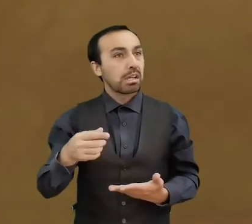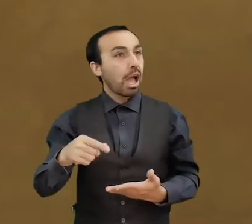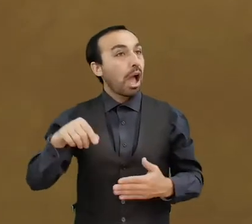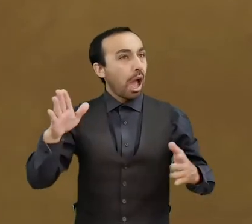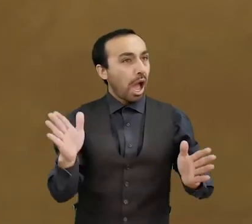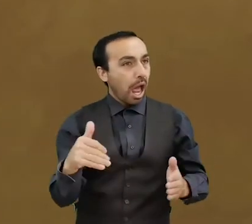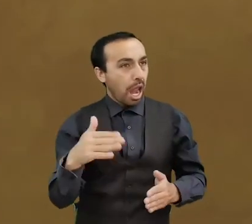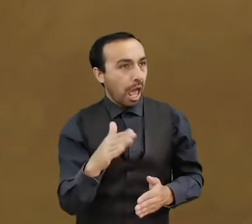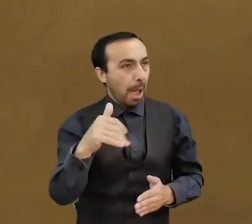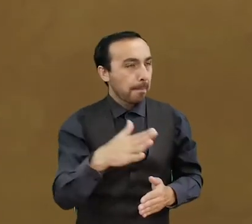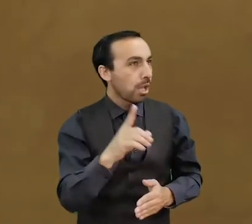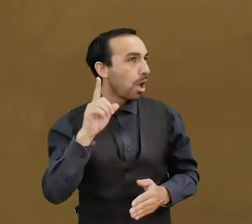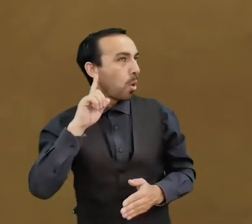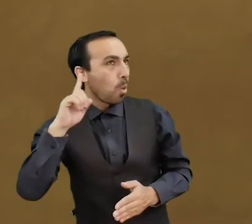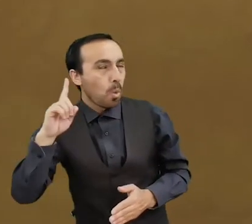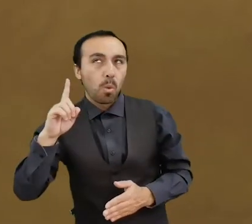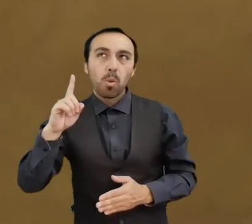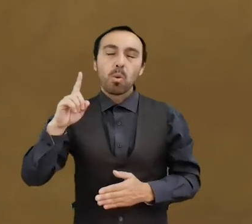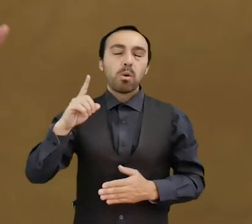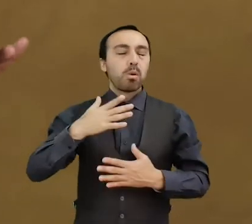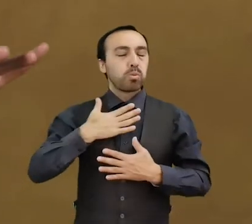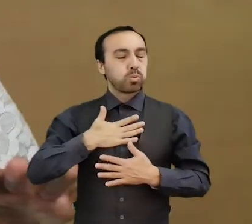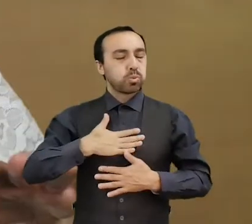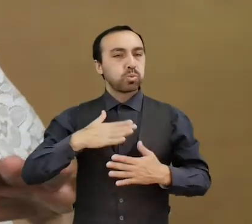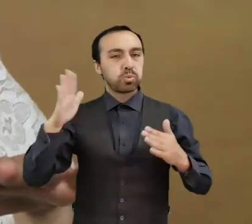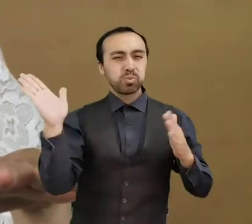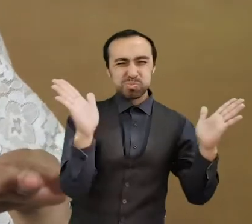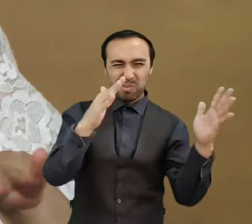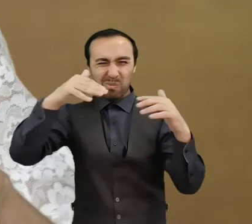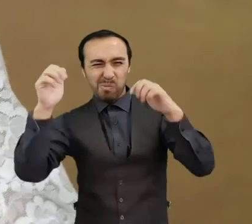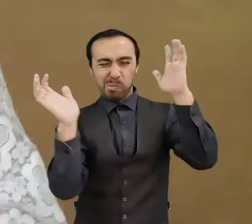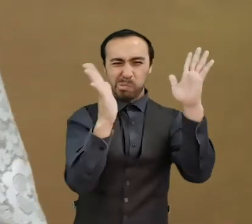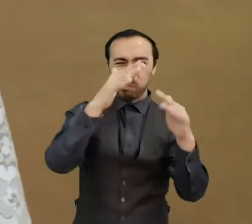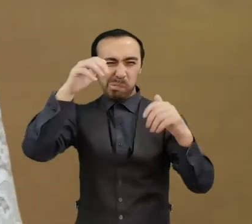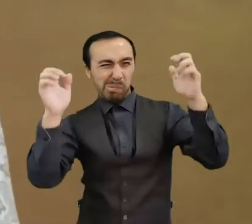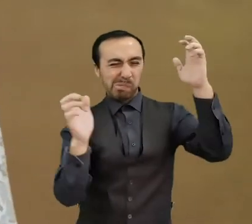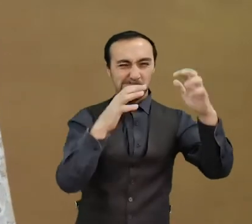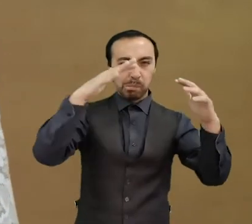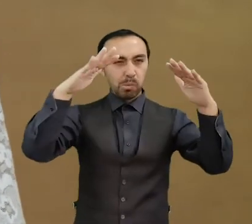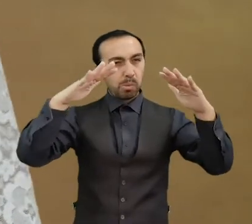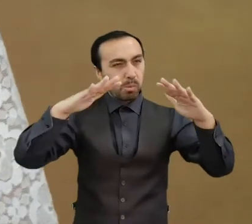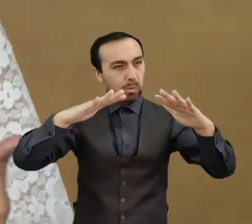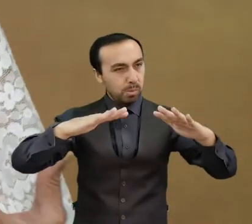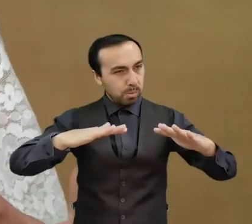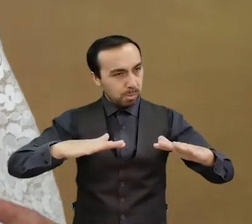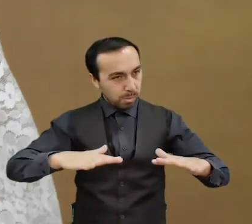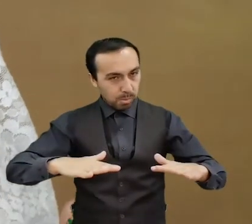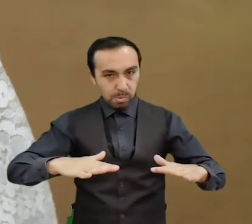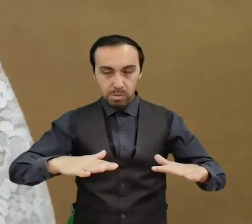las serpientes se fueron calmando y volvieron a convivir en armonía